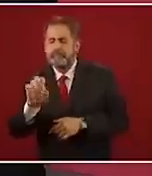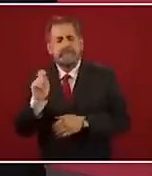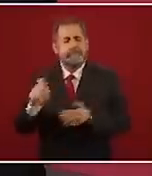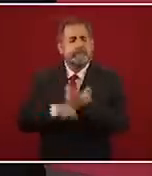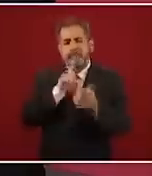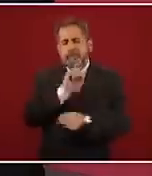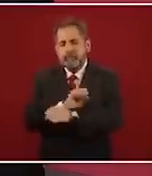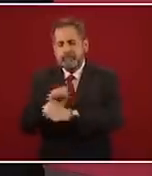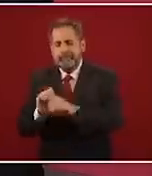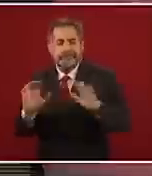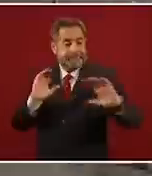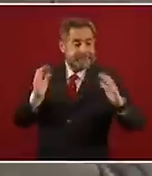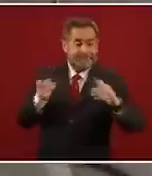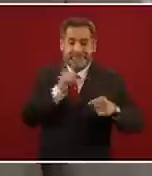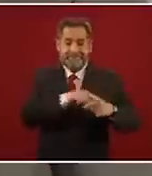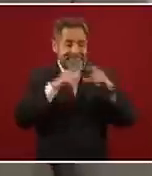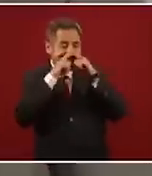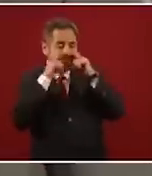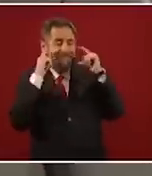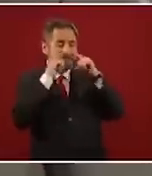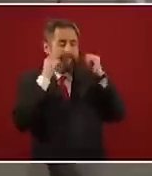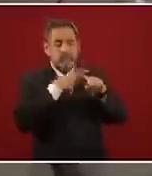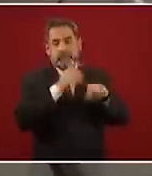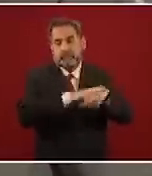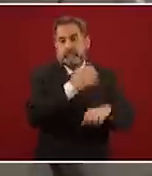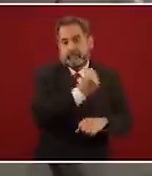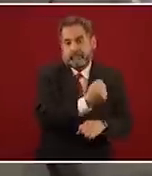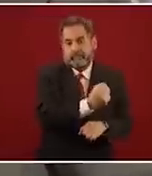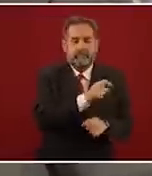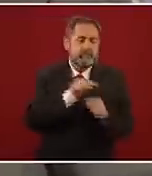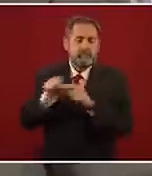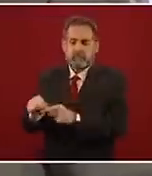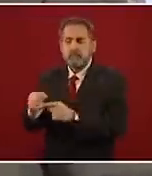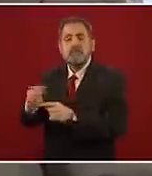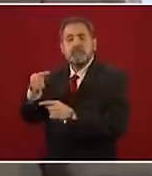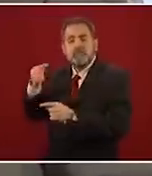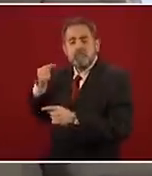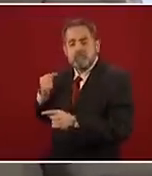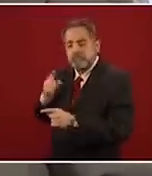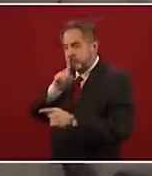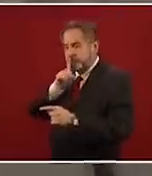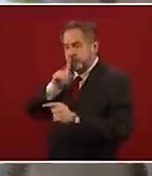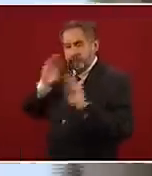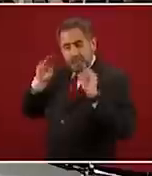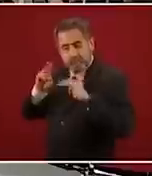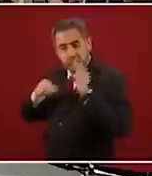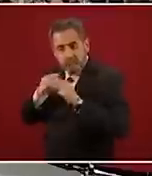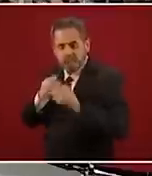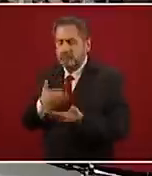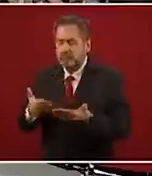la influenza estacional y con los coronavirus que previamente han sido materia de interés mundial.